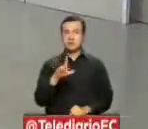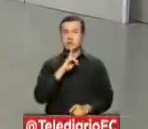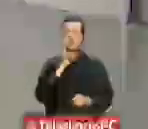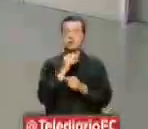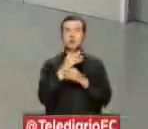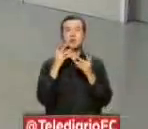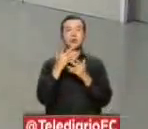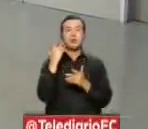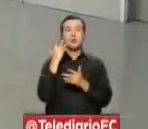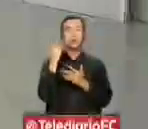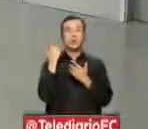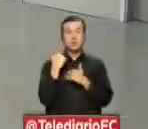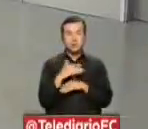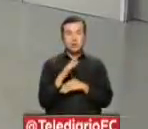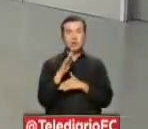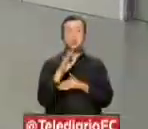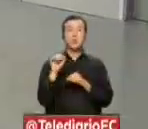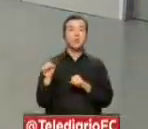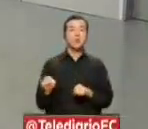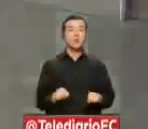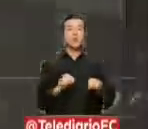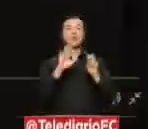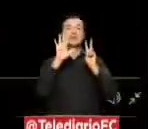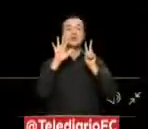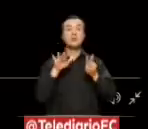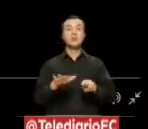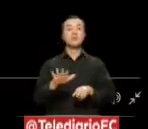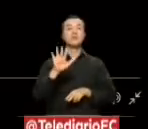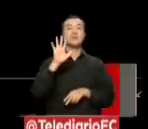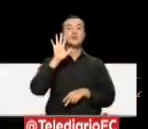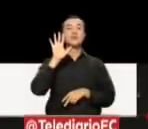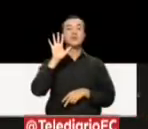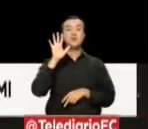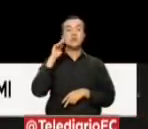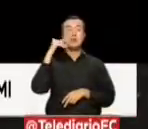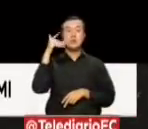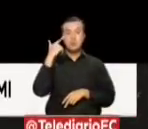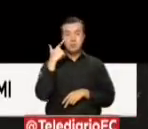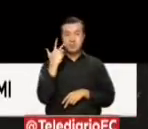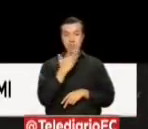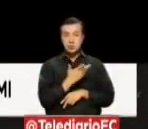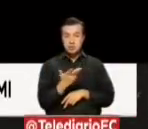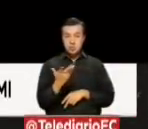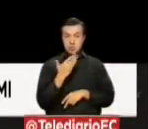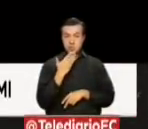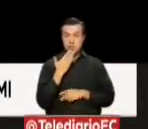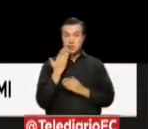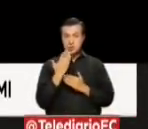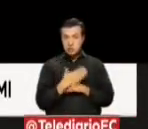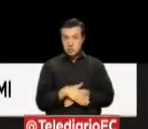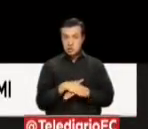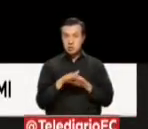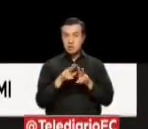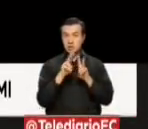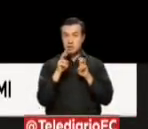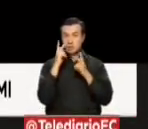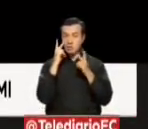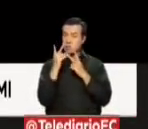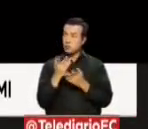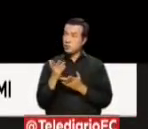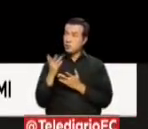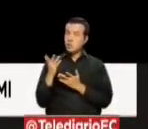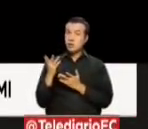comentando hace tan solo instantes, magnitud 7.5, con un posterior tsunami, que ahí está, pues, las imágenes